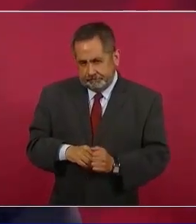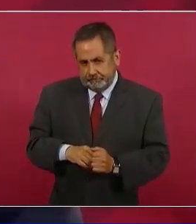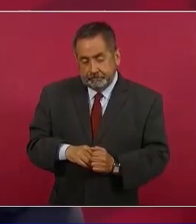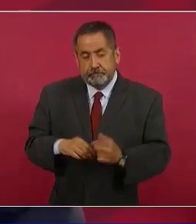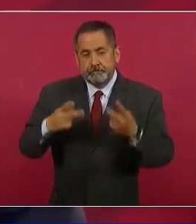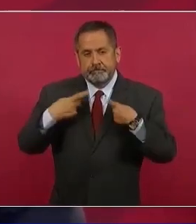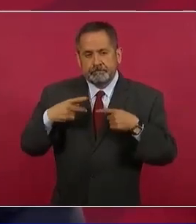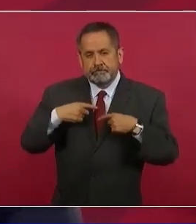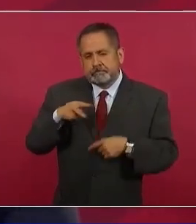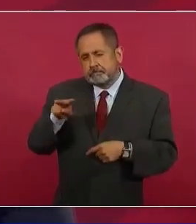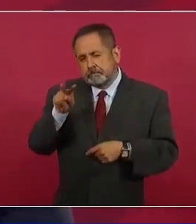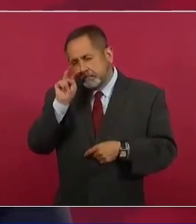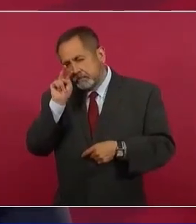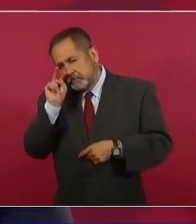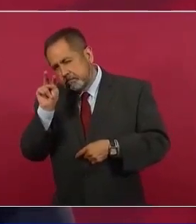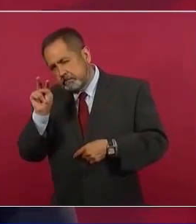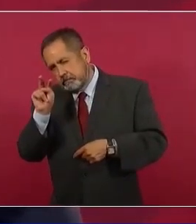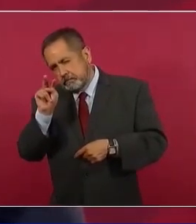la gente